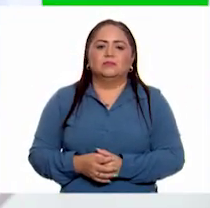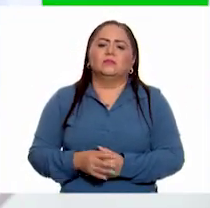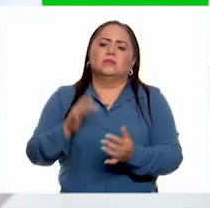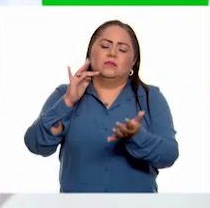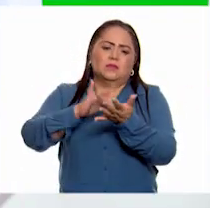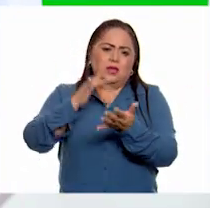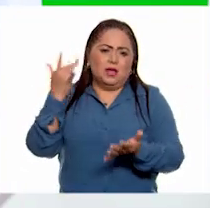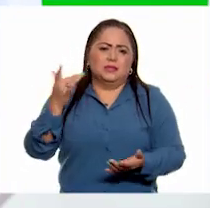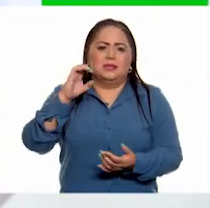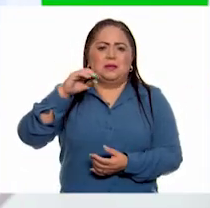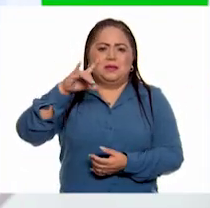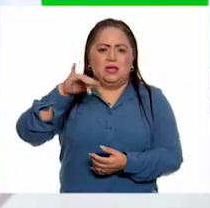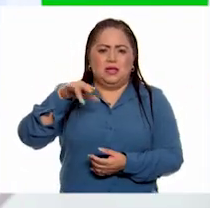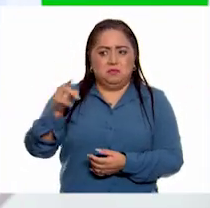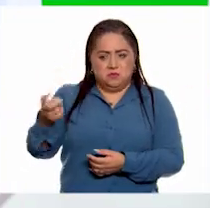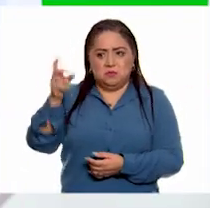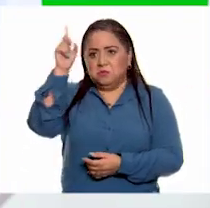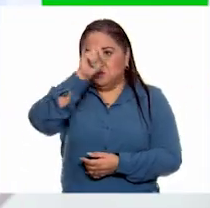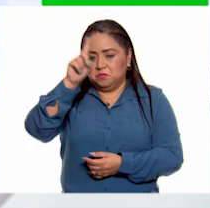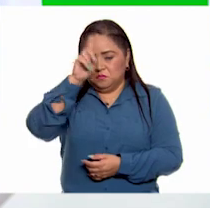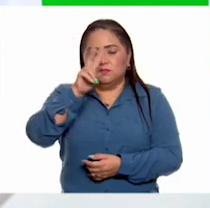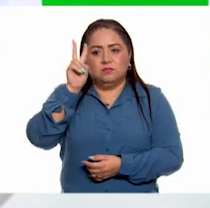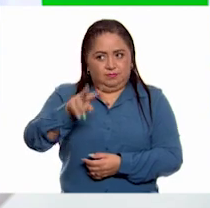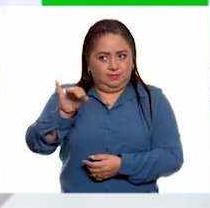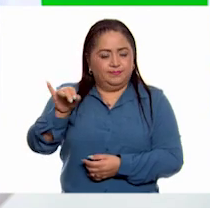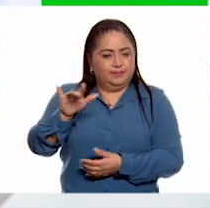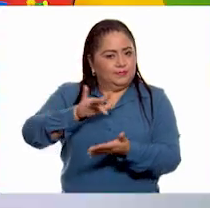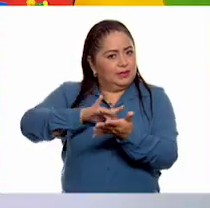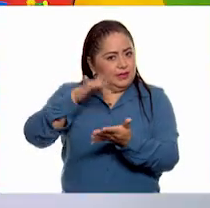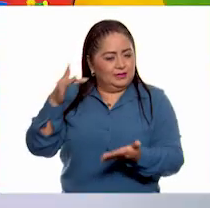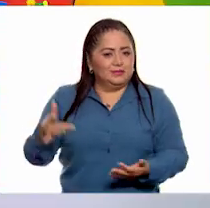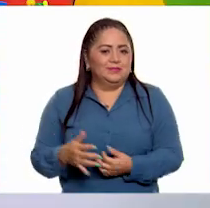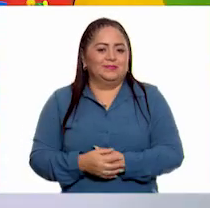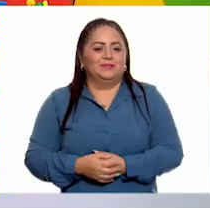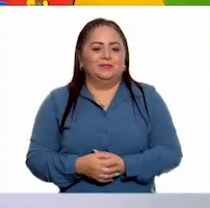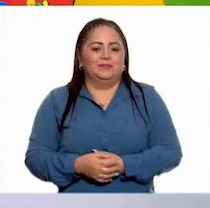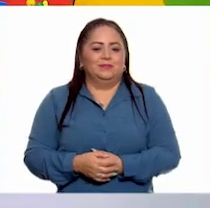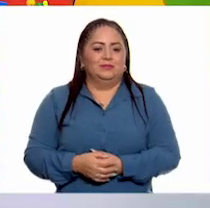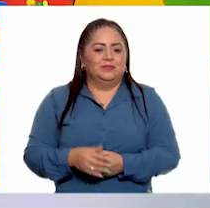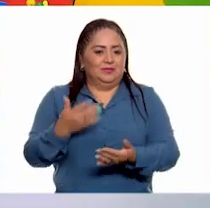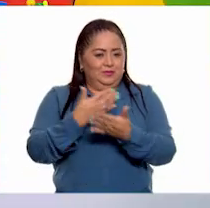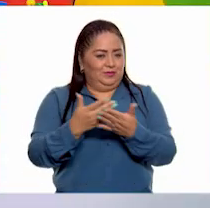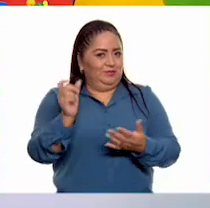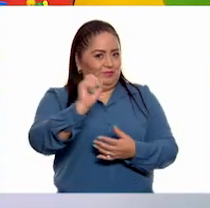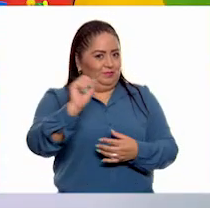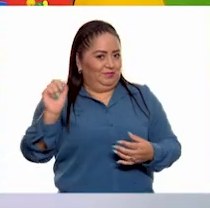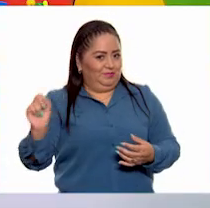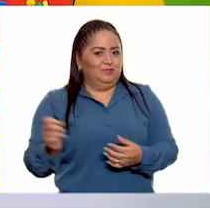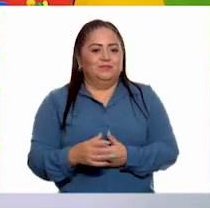Gracias, Emiliano. Es un gran consejo. Lo tomaré en cuenta. ¿Quieres registrarlo?